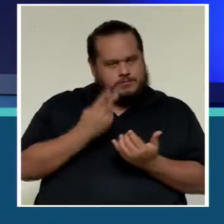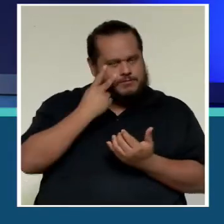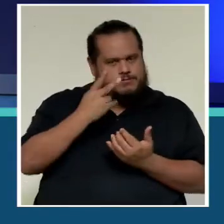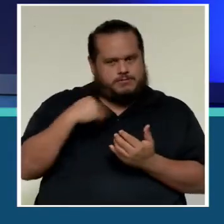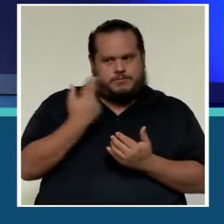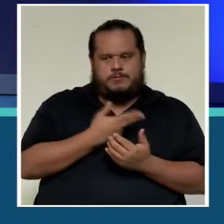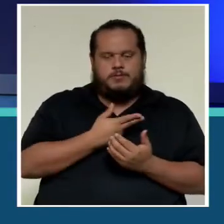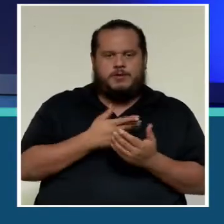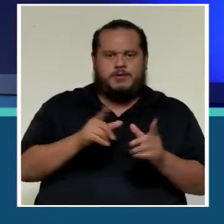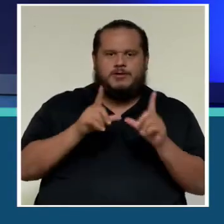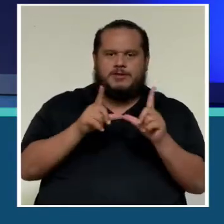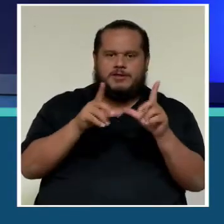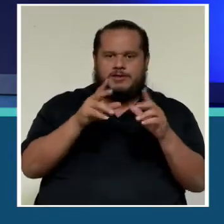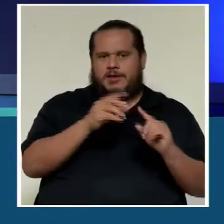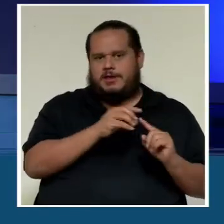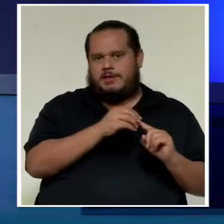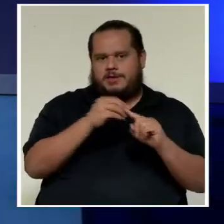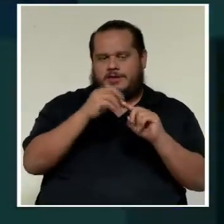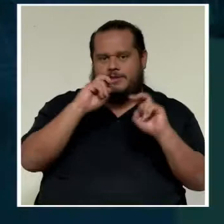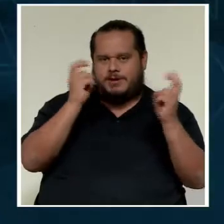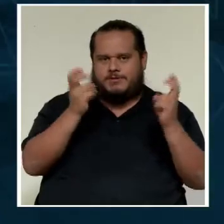nuestros titulares.